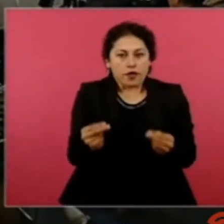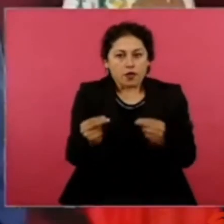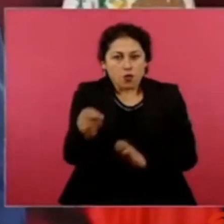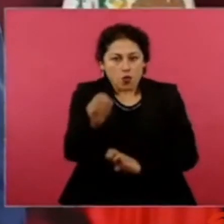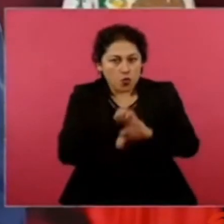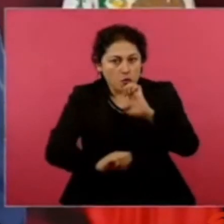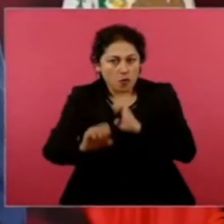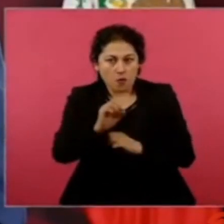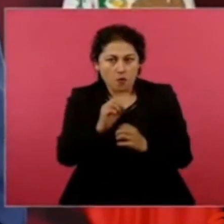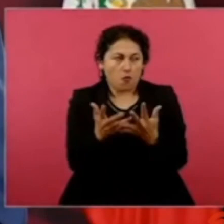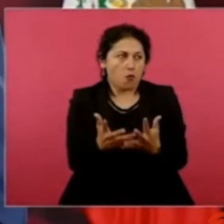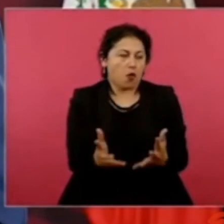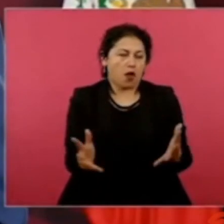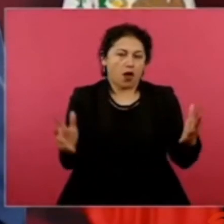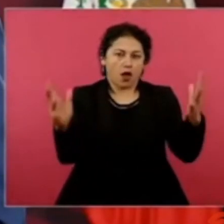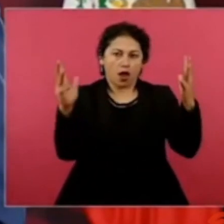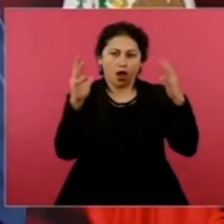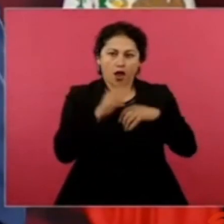Sí.